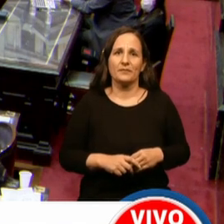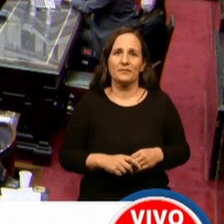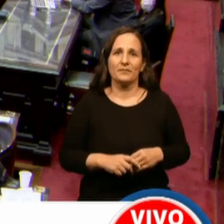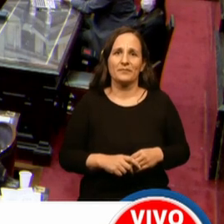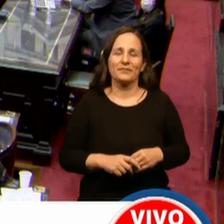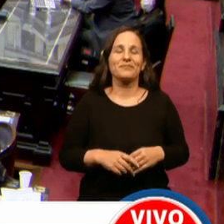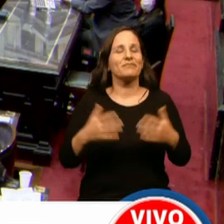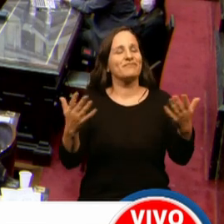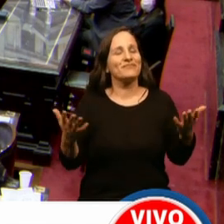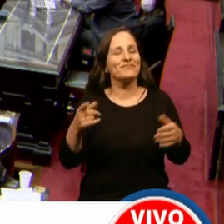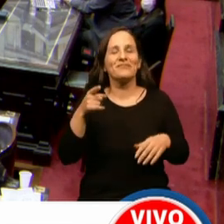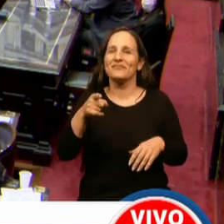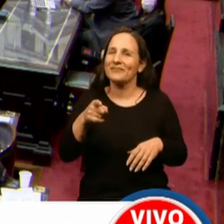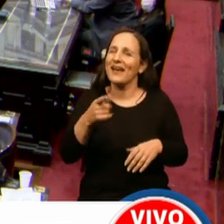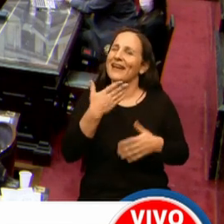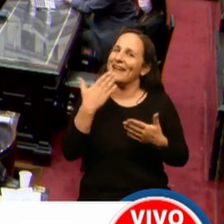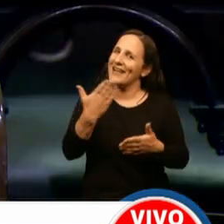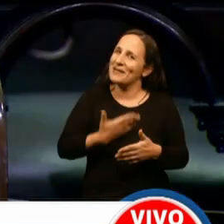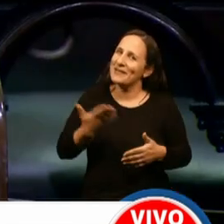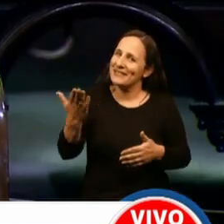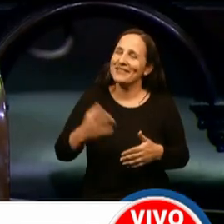muchas gracias señor presidente